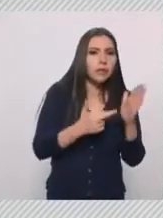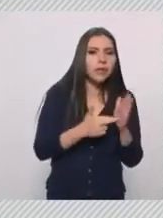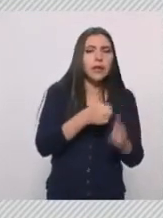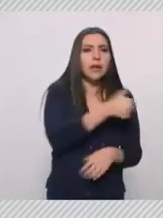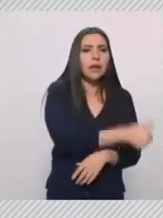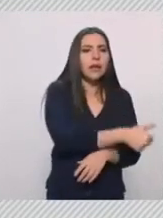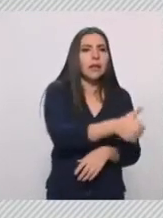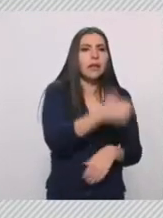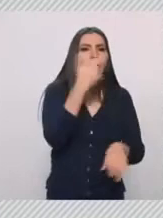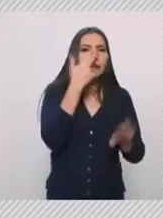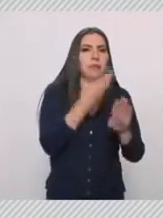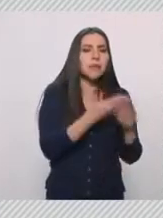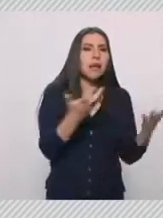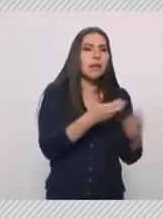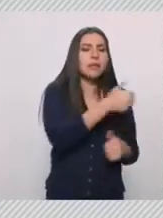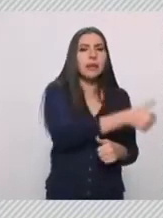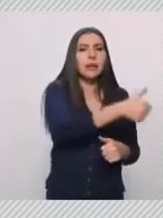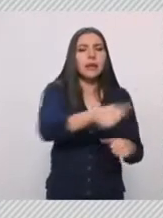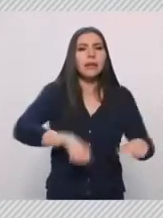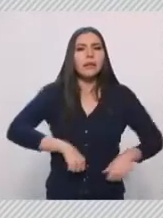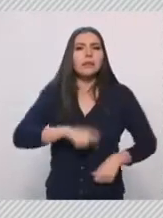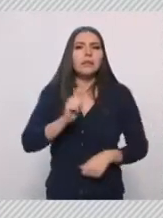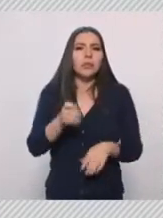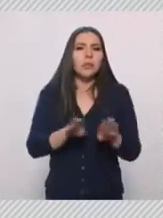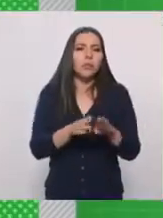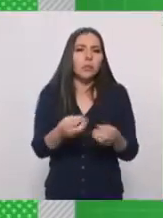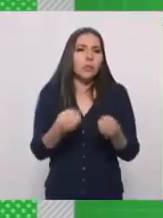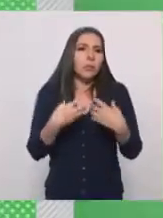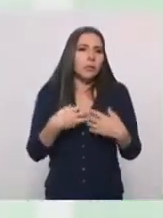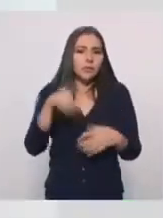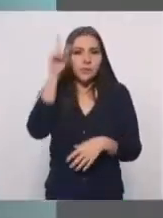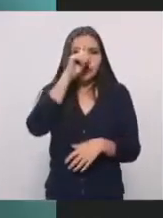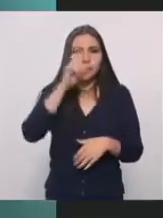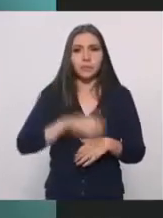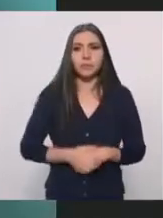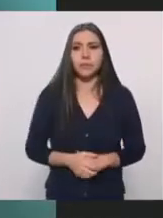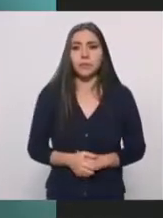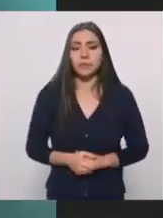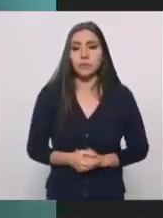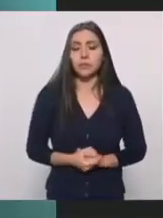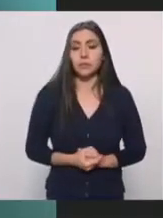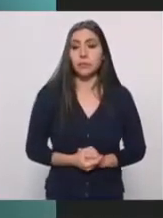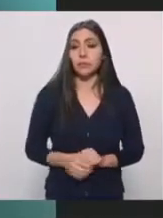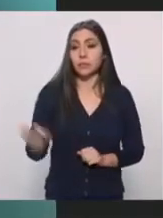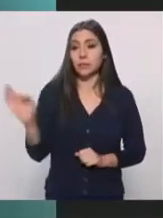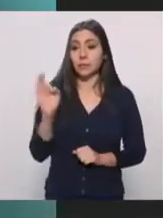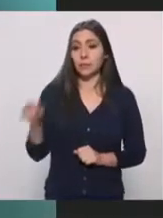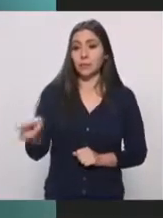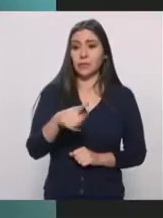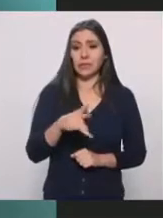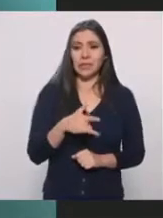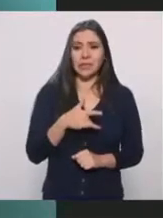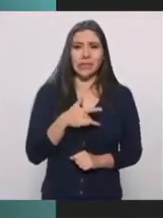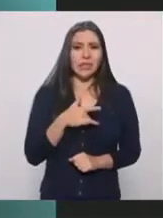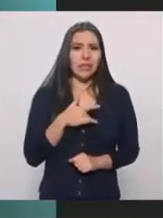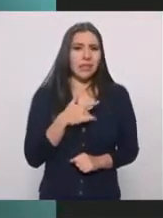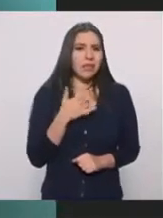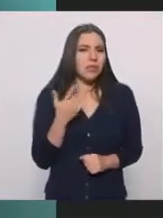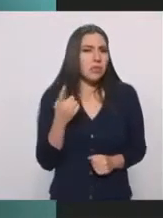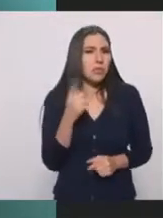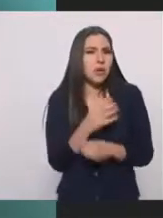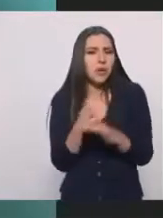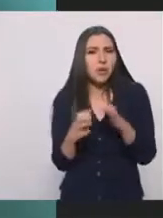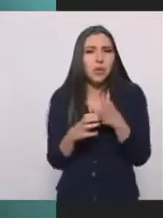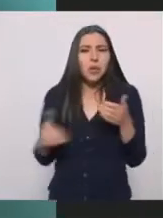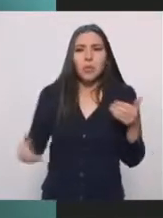quien? Cuando nosotros estemos sintiendo que algo nos está molestando, ya sea como hijos o como